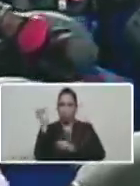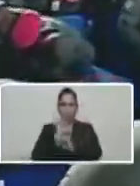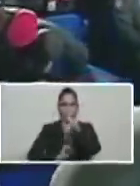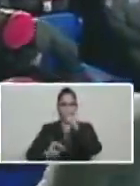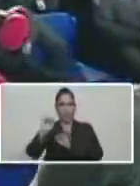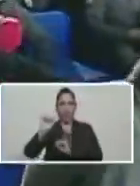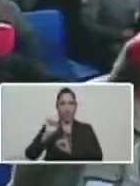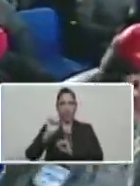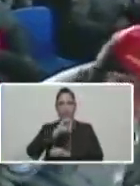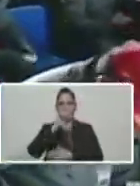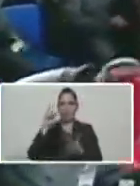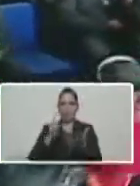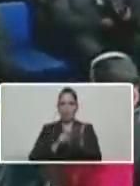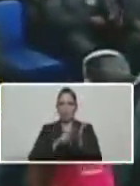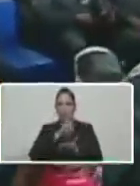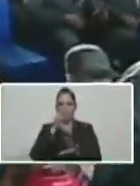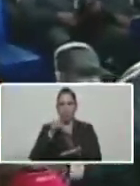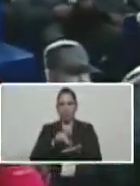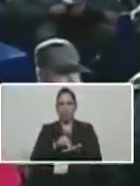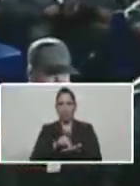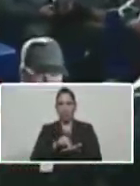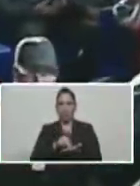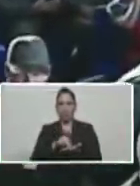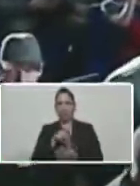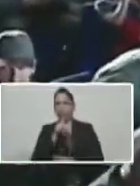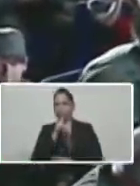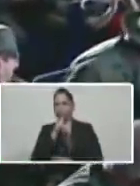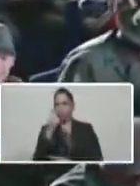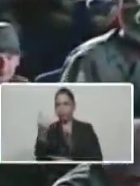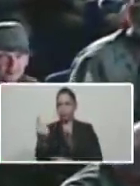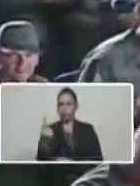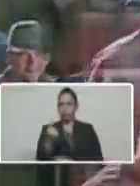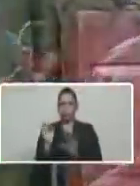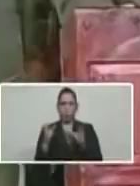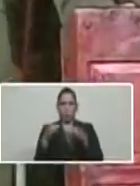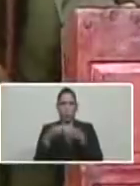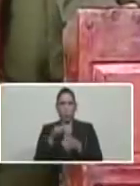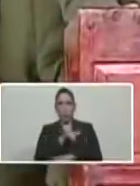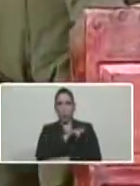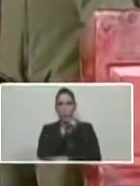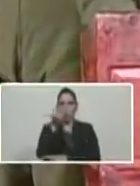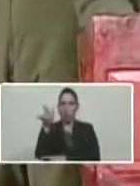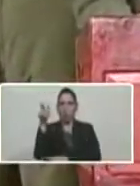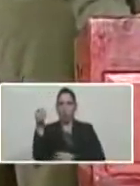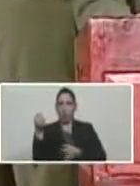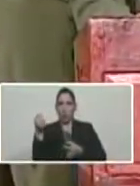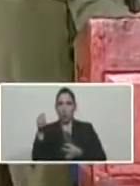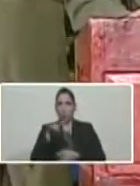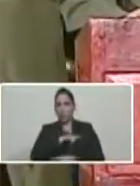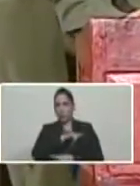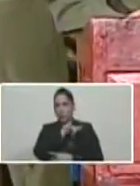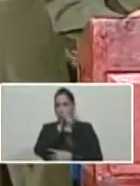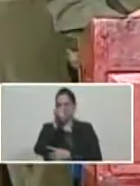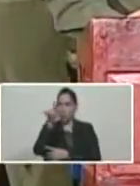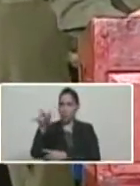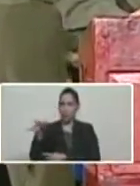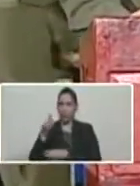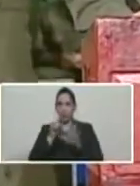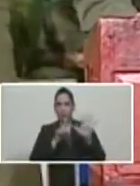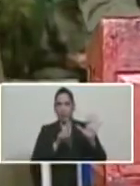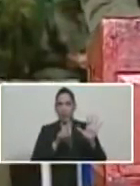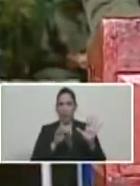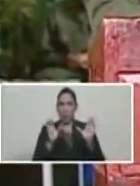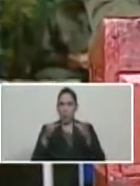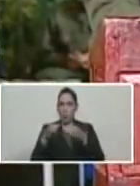de la nación. Recibe Grupo Aéreo de Transporte número 6, Grupo Aéreo de Operaciones Especiales